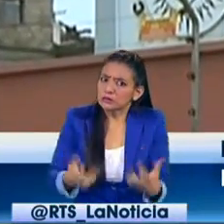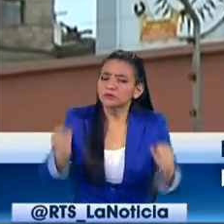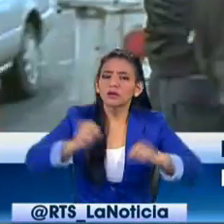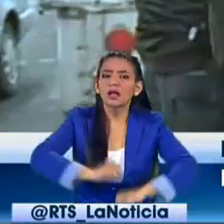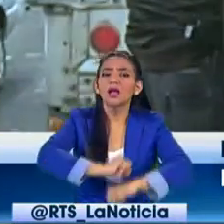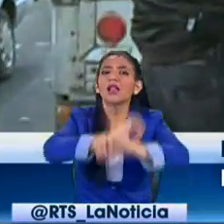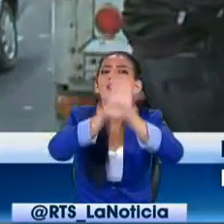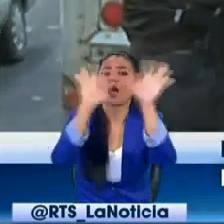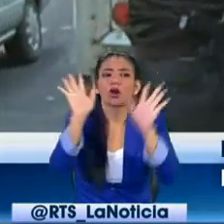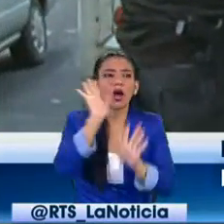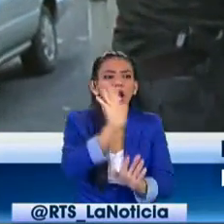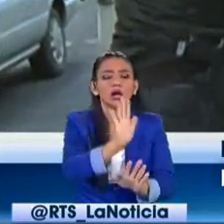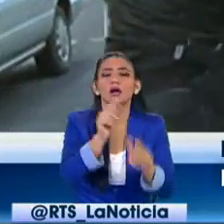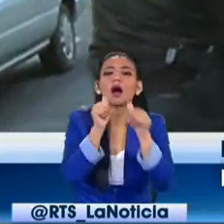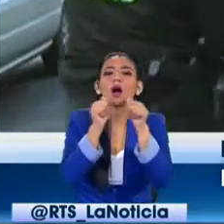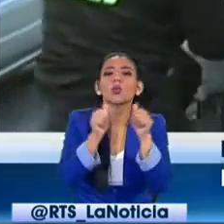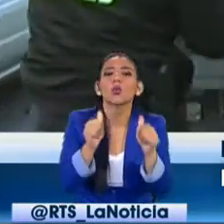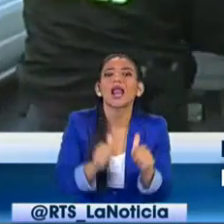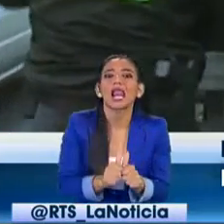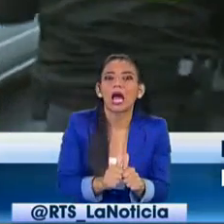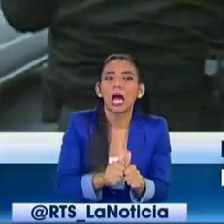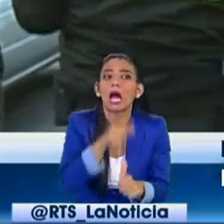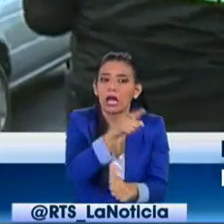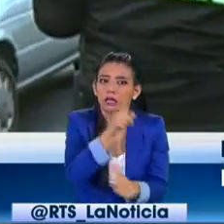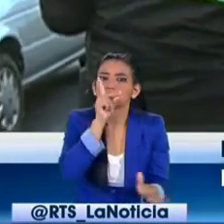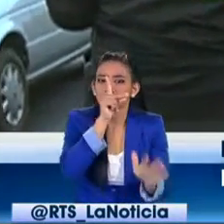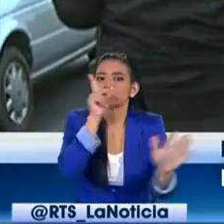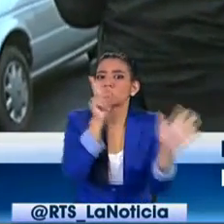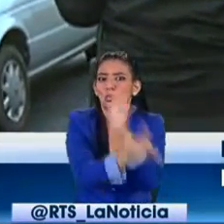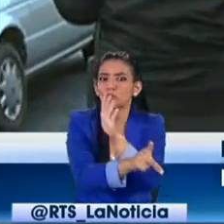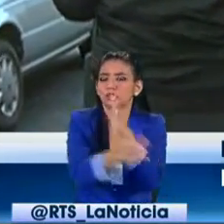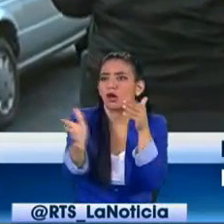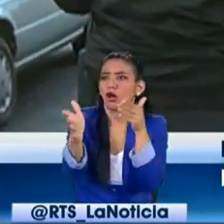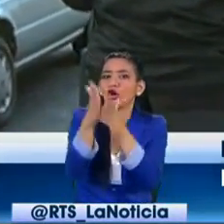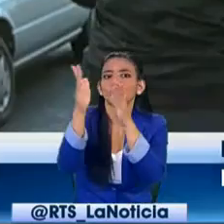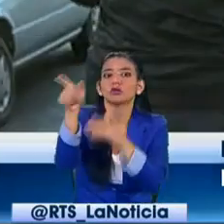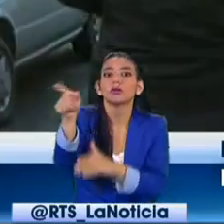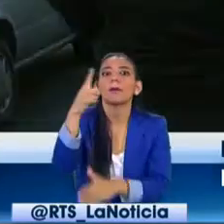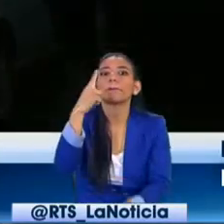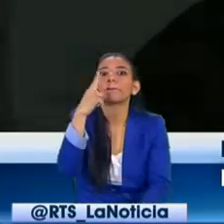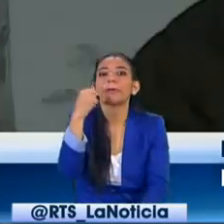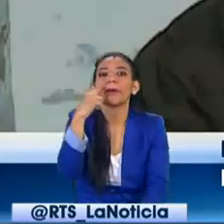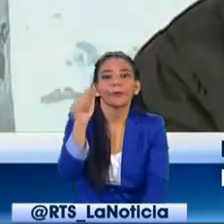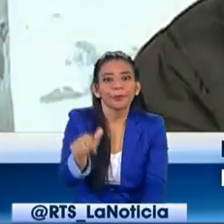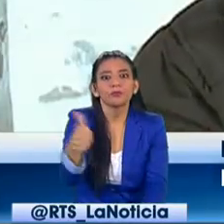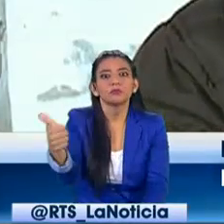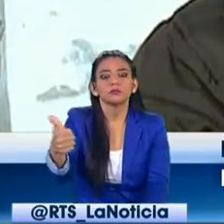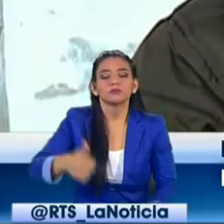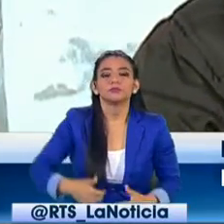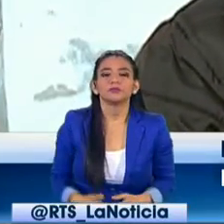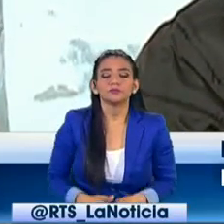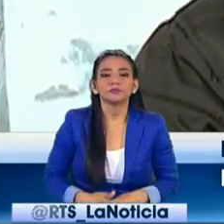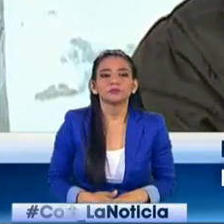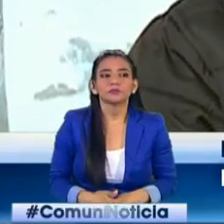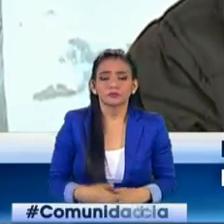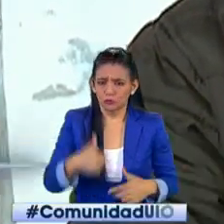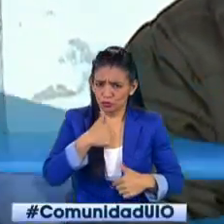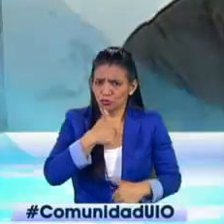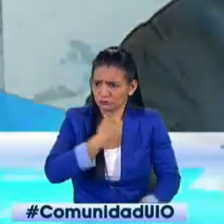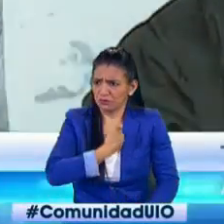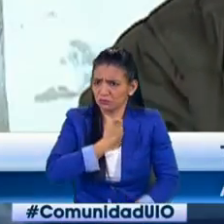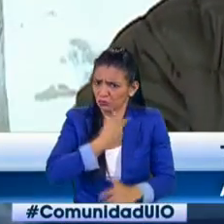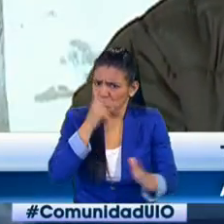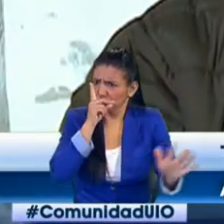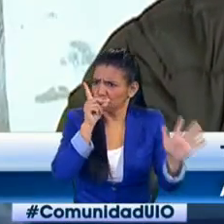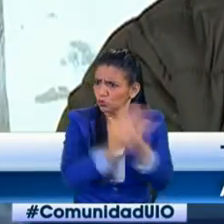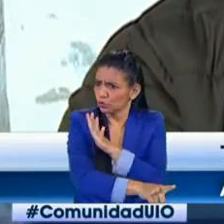lo que pide la abuela de Virginia, quien fue la que presentó la denuncia en contra del padrastro de la menor. Yo puse la denuncia porque yo no